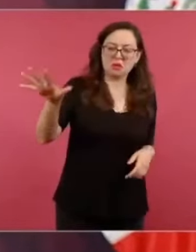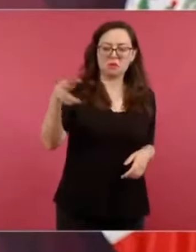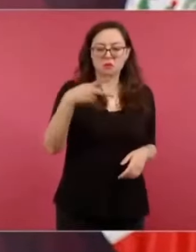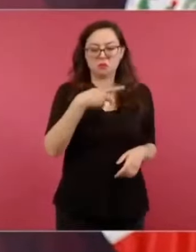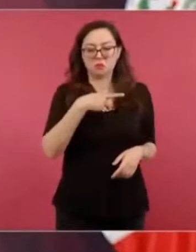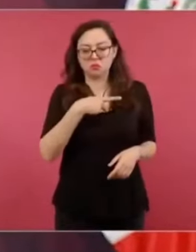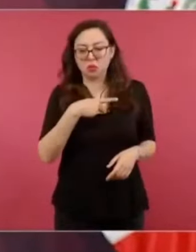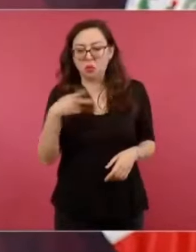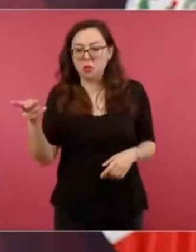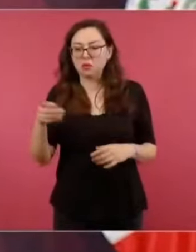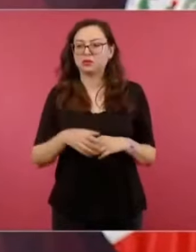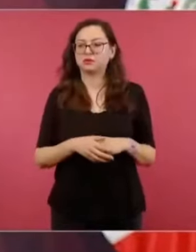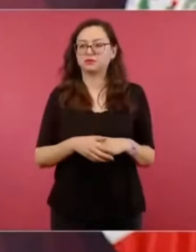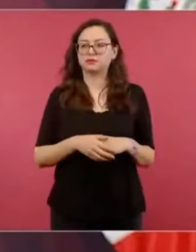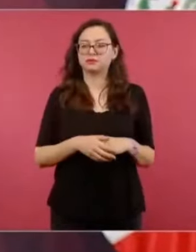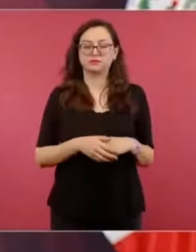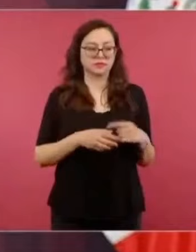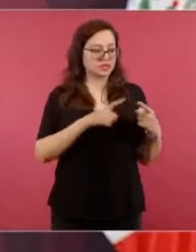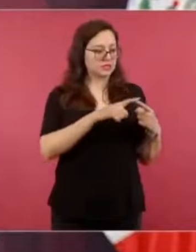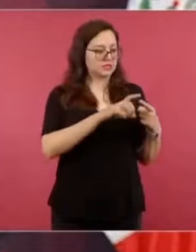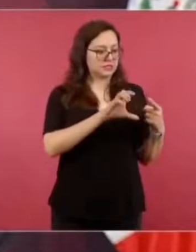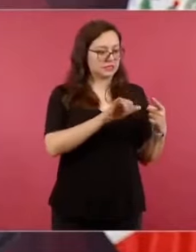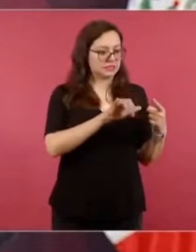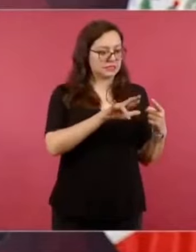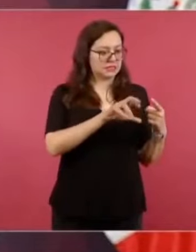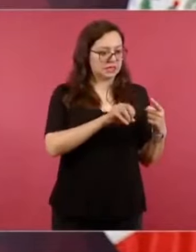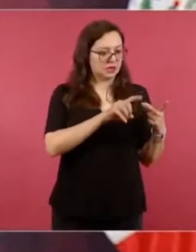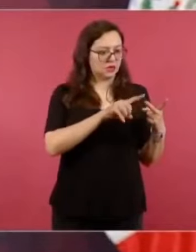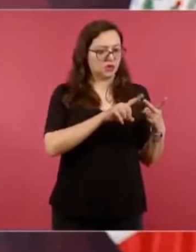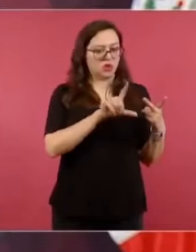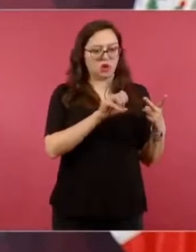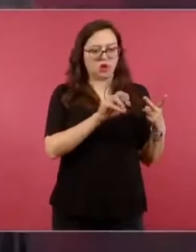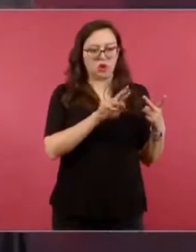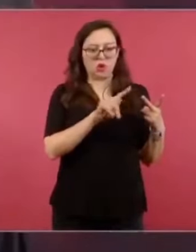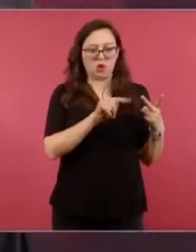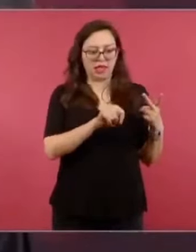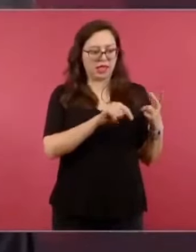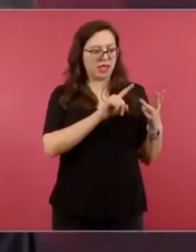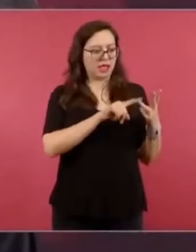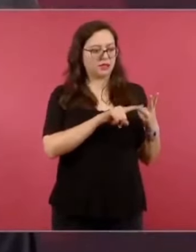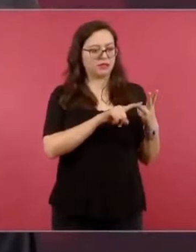a López Dóriga, a Loret?